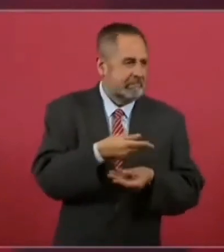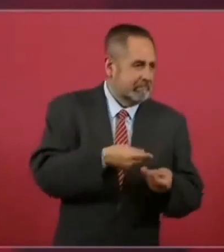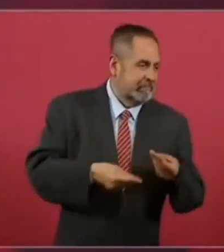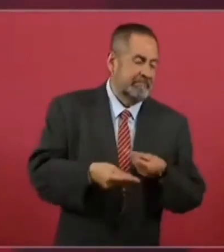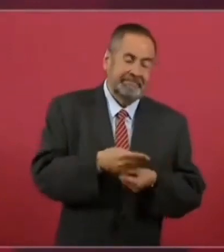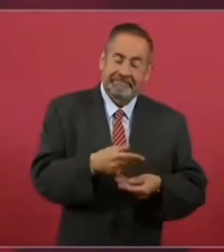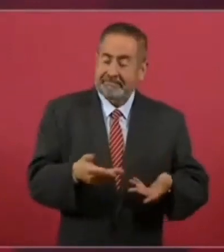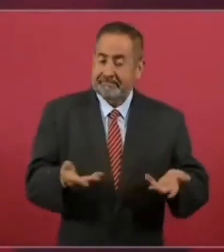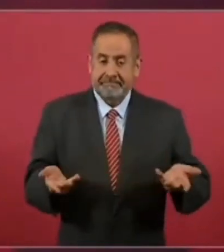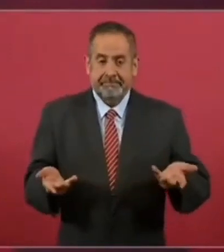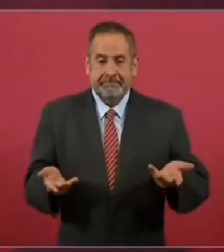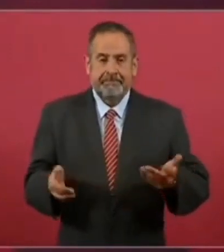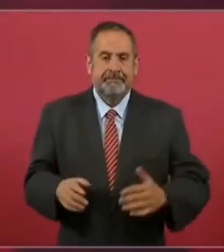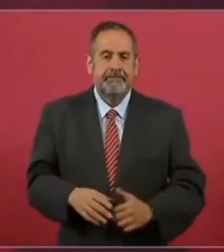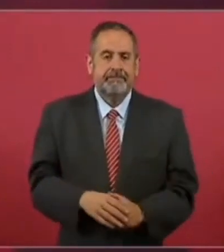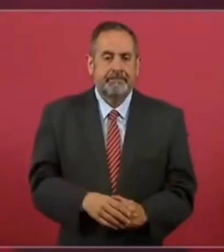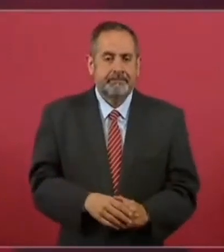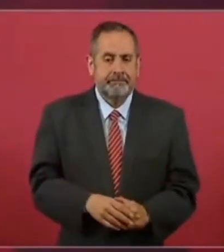Los